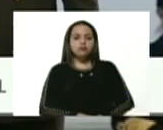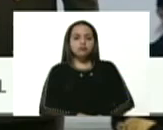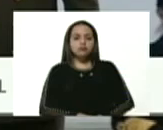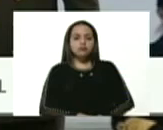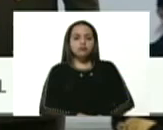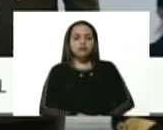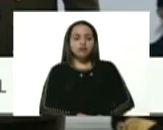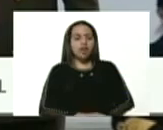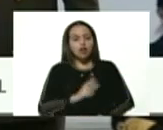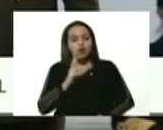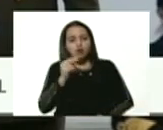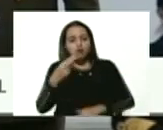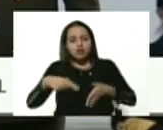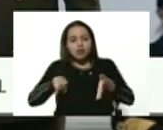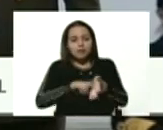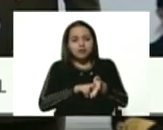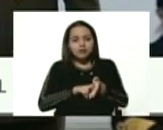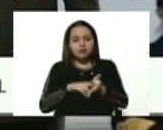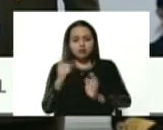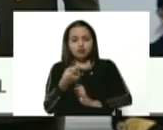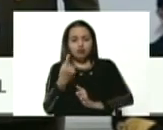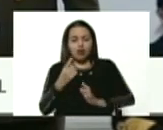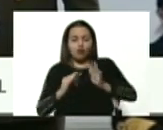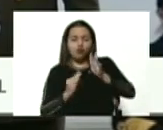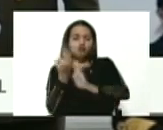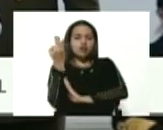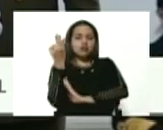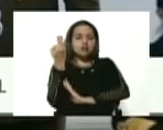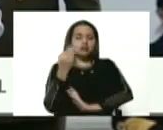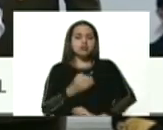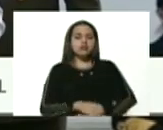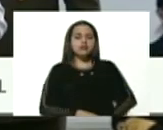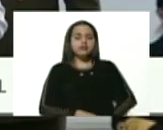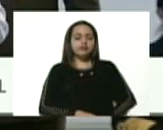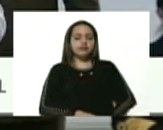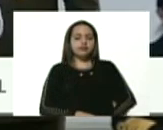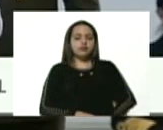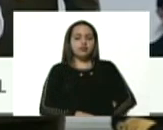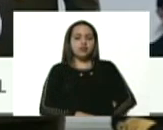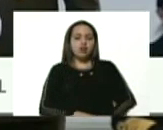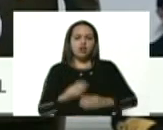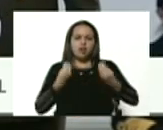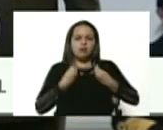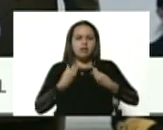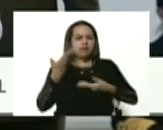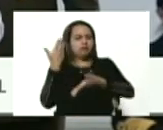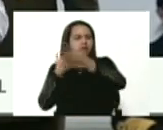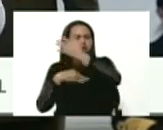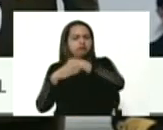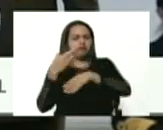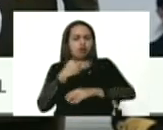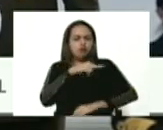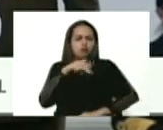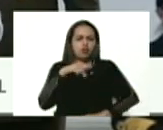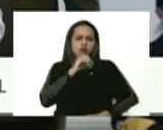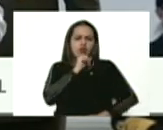irrepetible, único, fundacional. Lo que vivieron nuestros abuelos y nuestras abuelas.